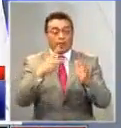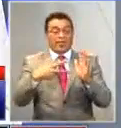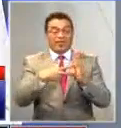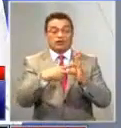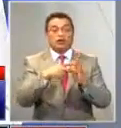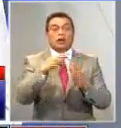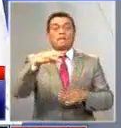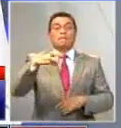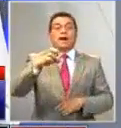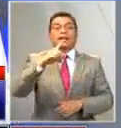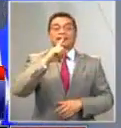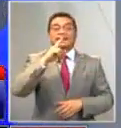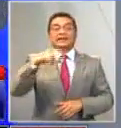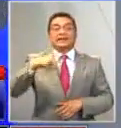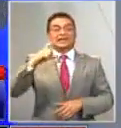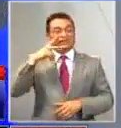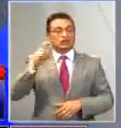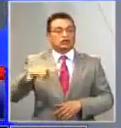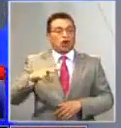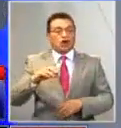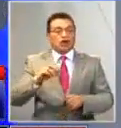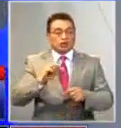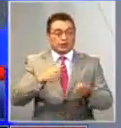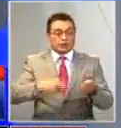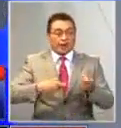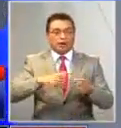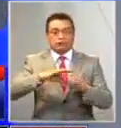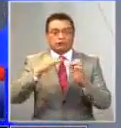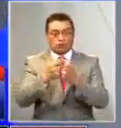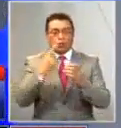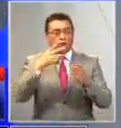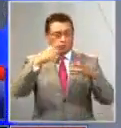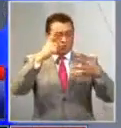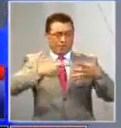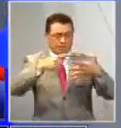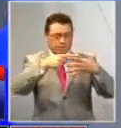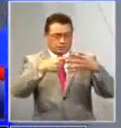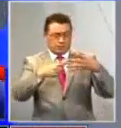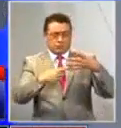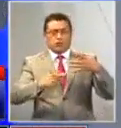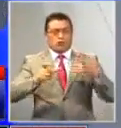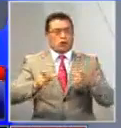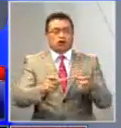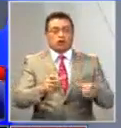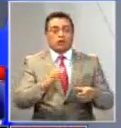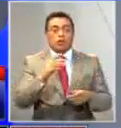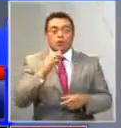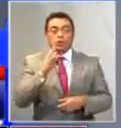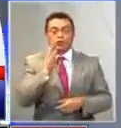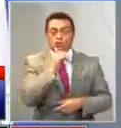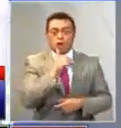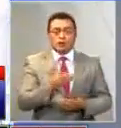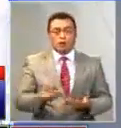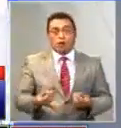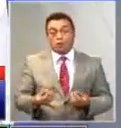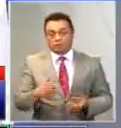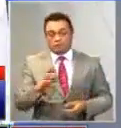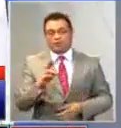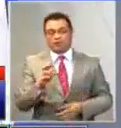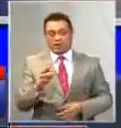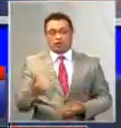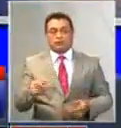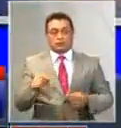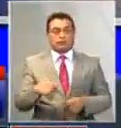puedo entender que en una institución tan jerarquizada no se hayan hecho este tipo de controles tan mínimos como los que he señalado. Claro, porque cuando